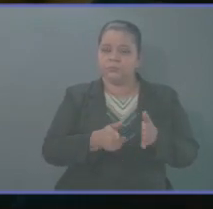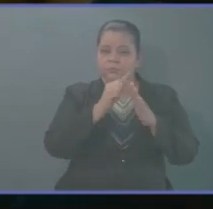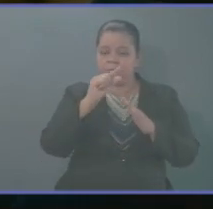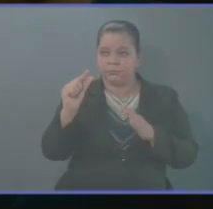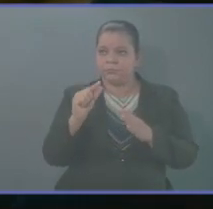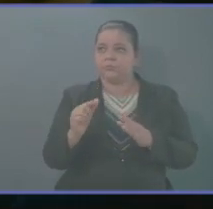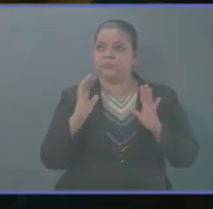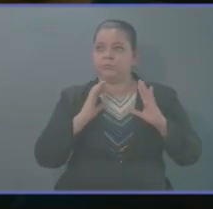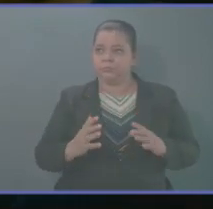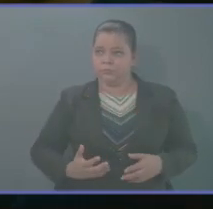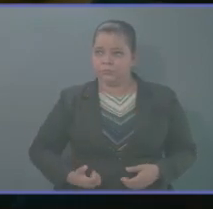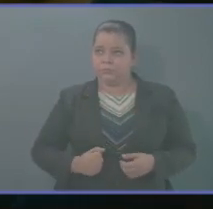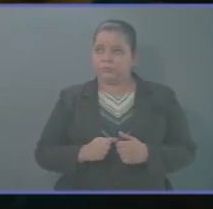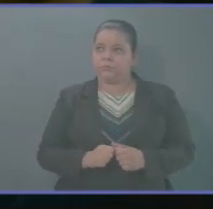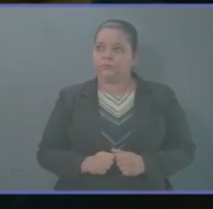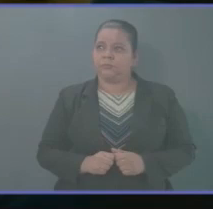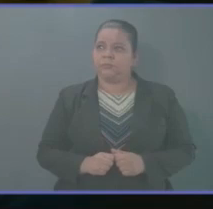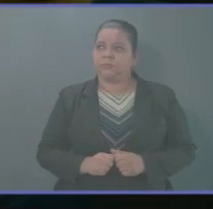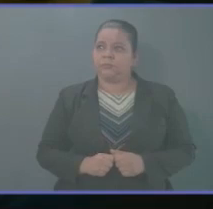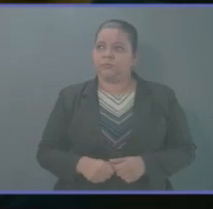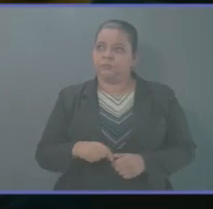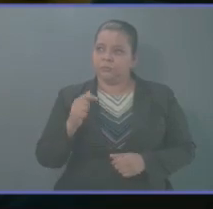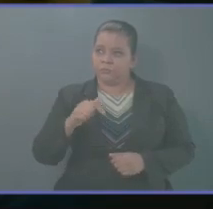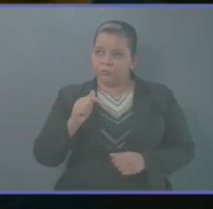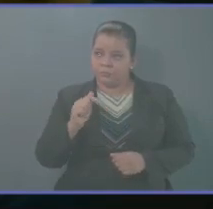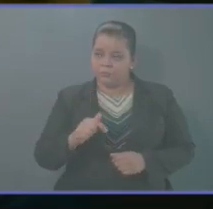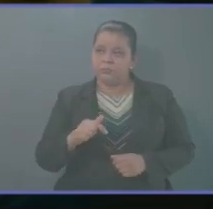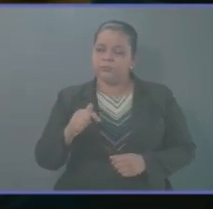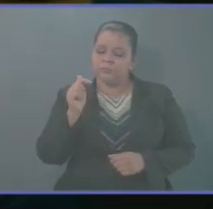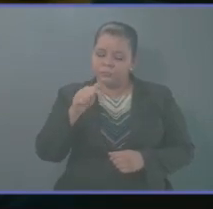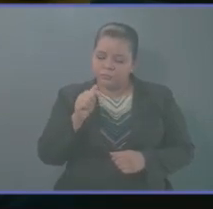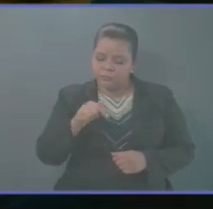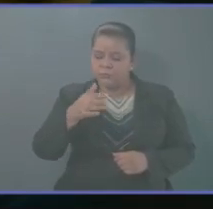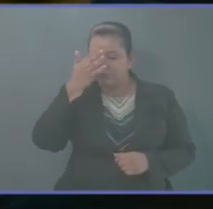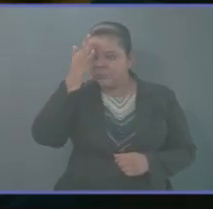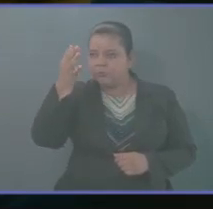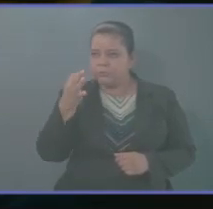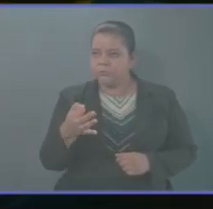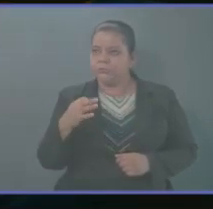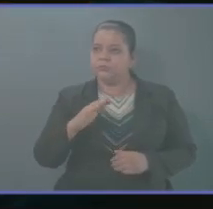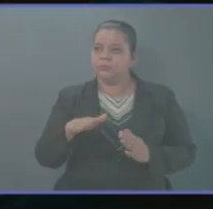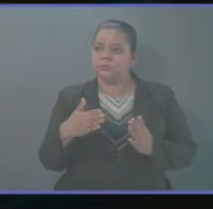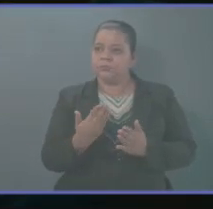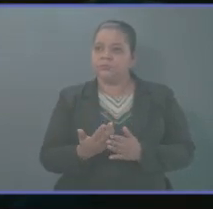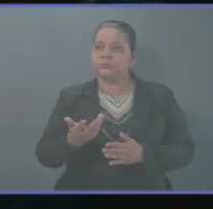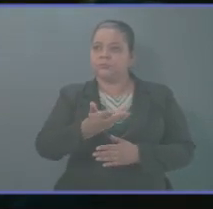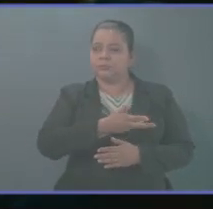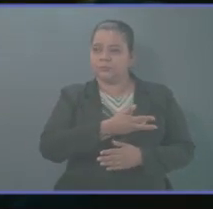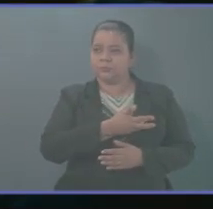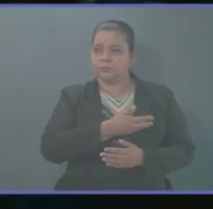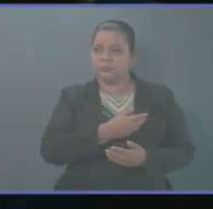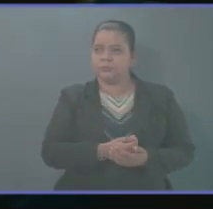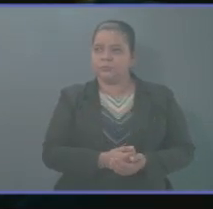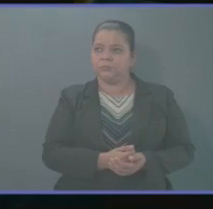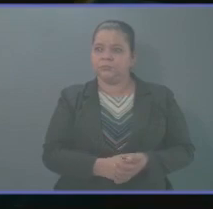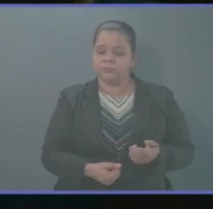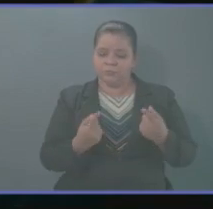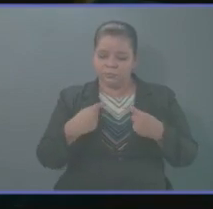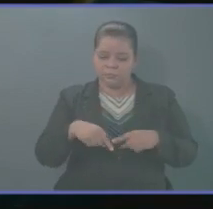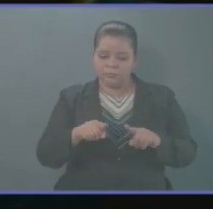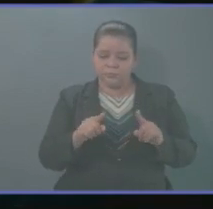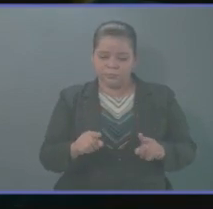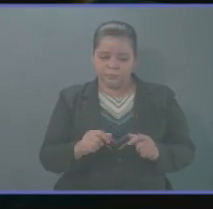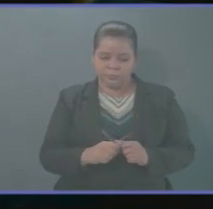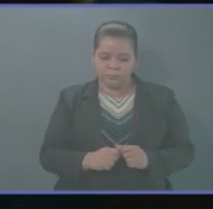instituciones gubernamentales. En ese sentido, en ese marco, yo creo que es pertinente mantenerlo,